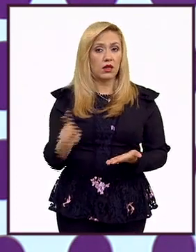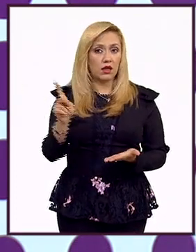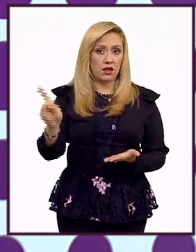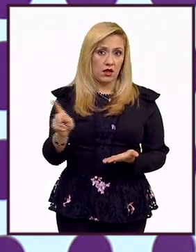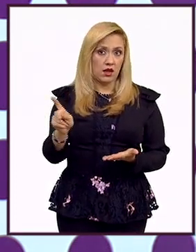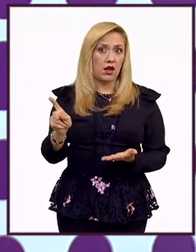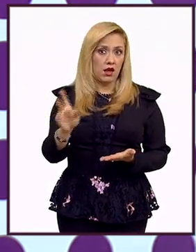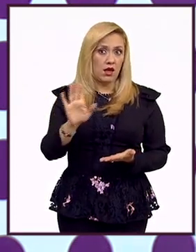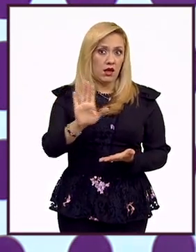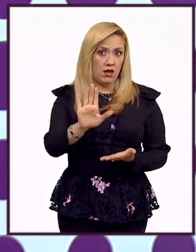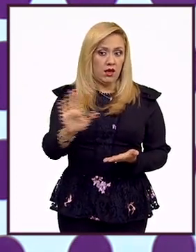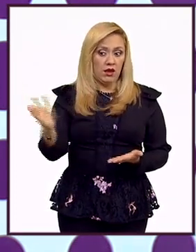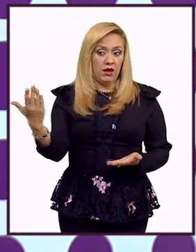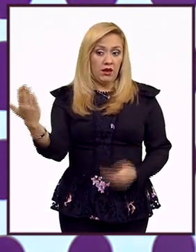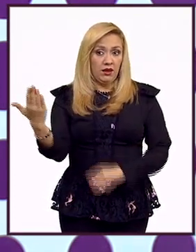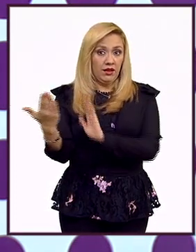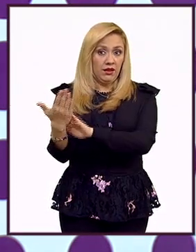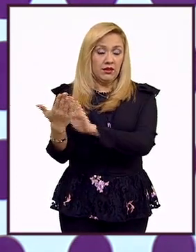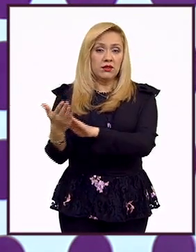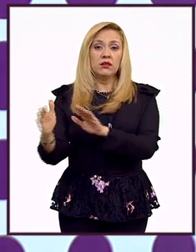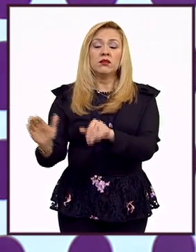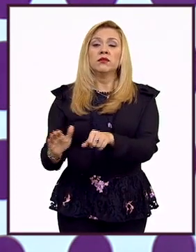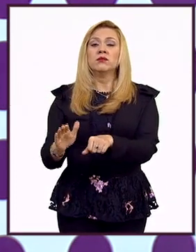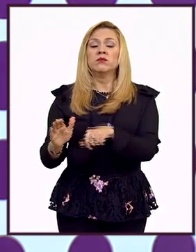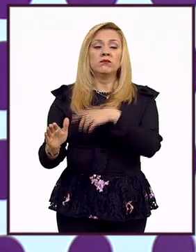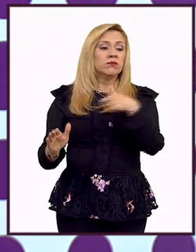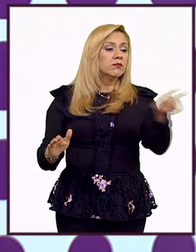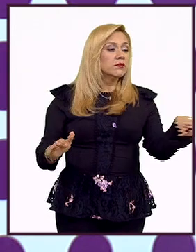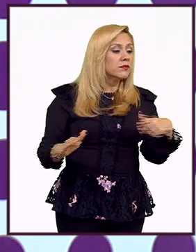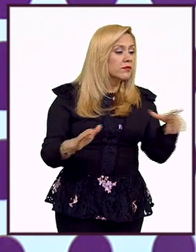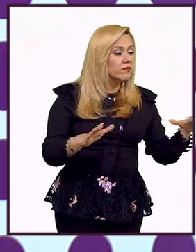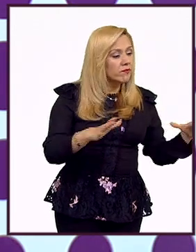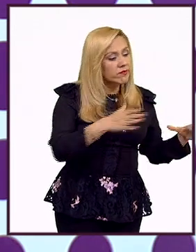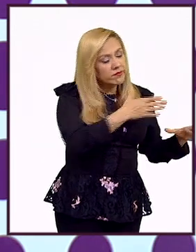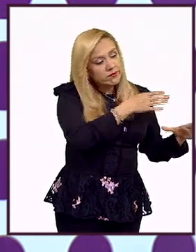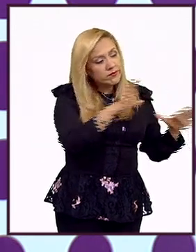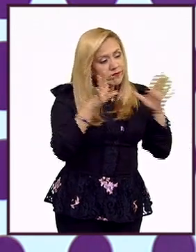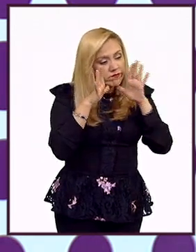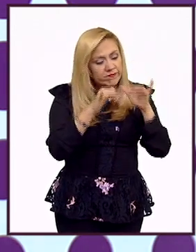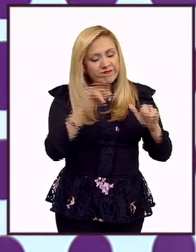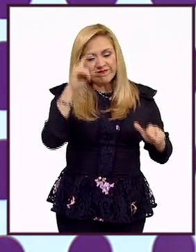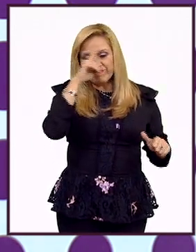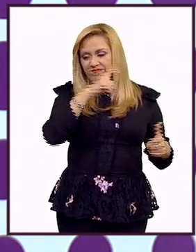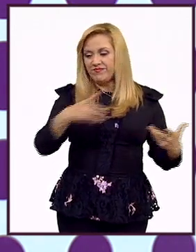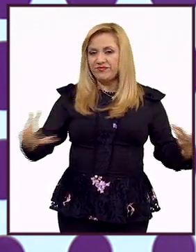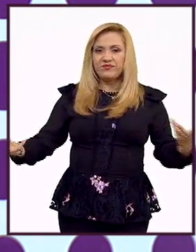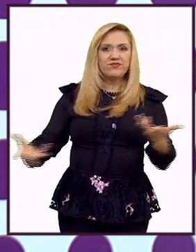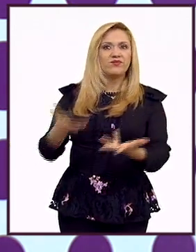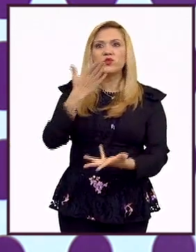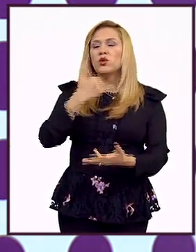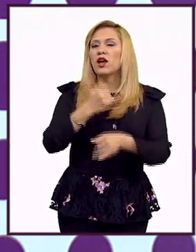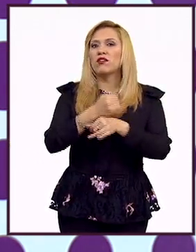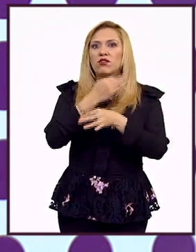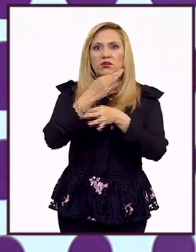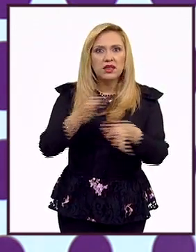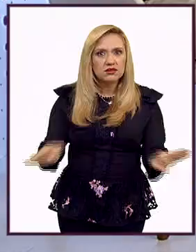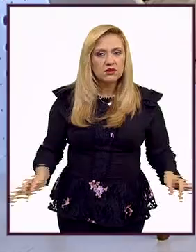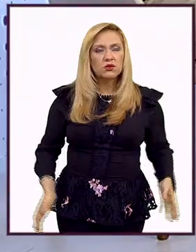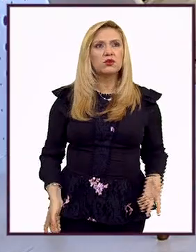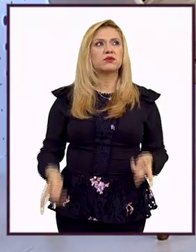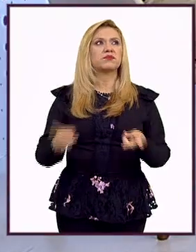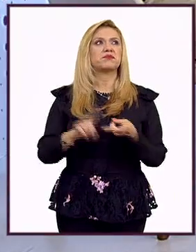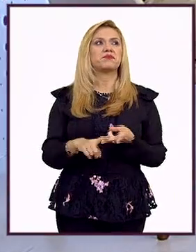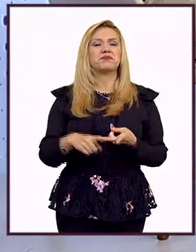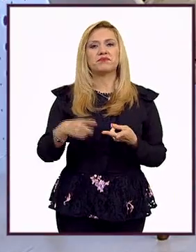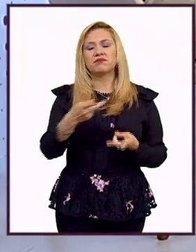imagínense que las poblaciones rurales ha sido difícil a veces por la brecha de información, por las